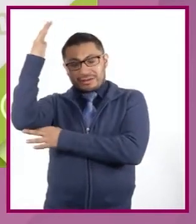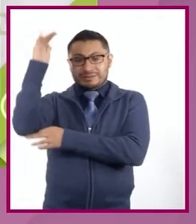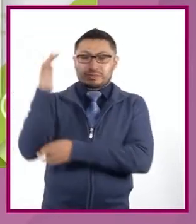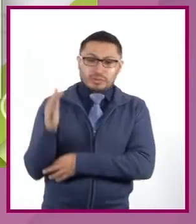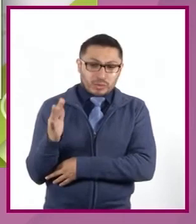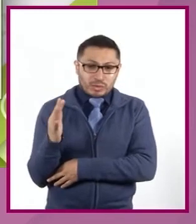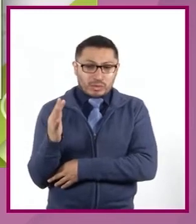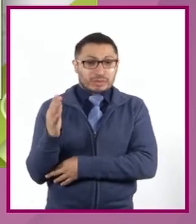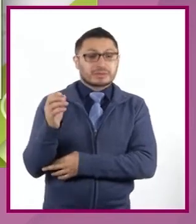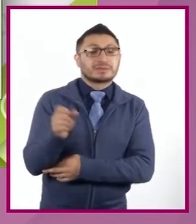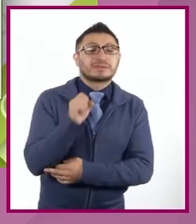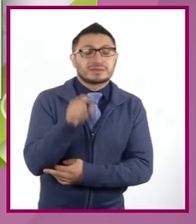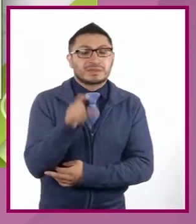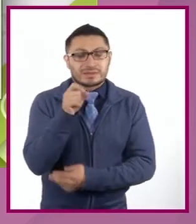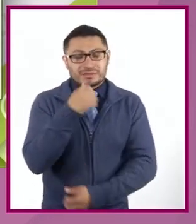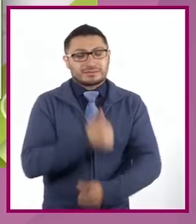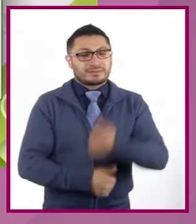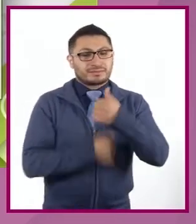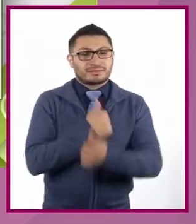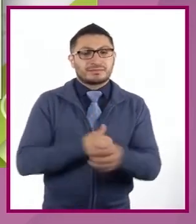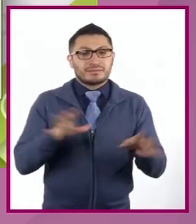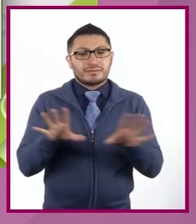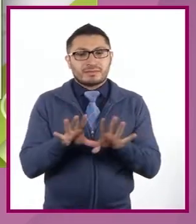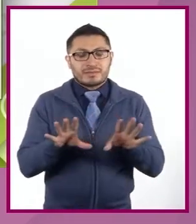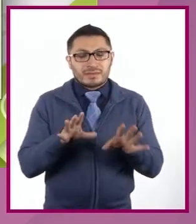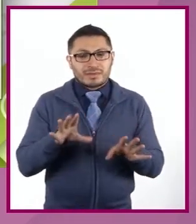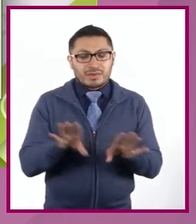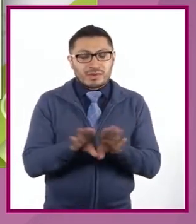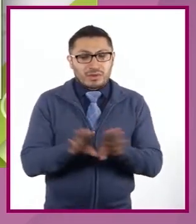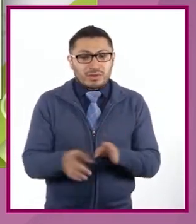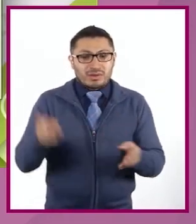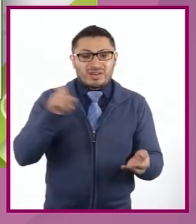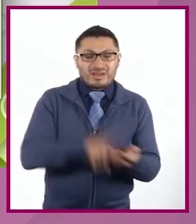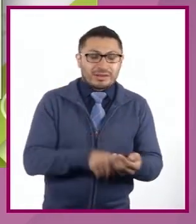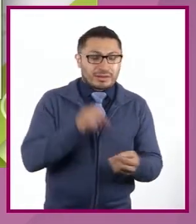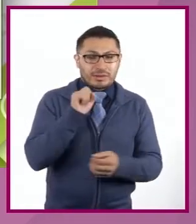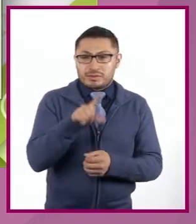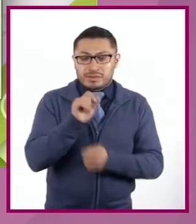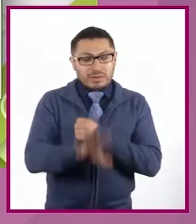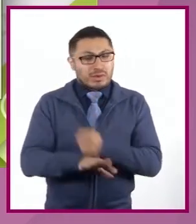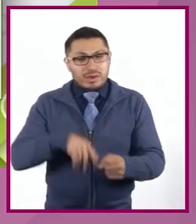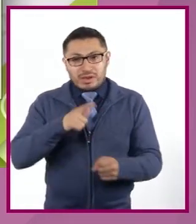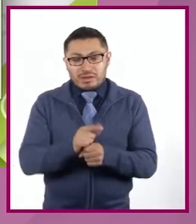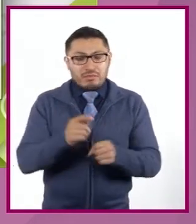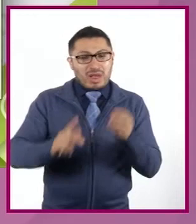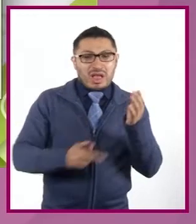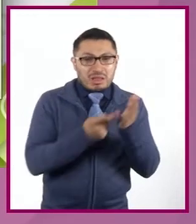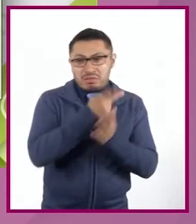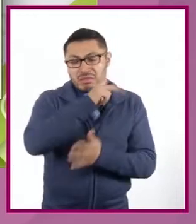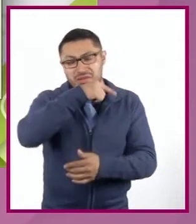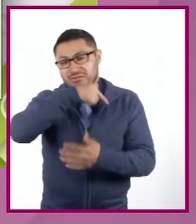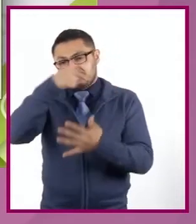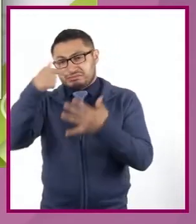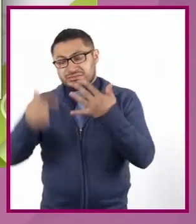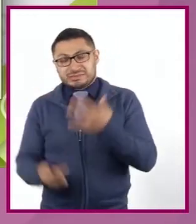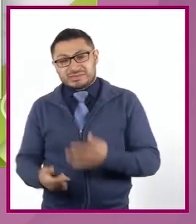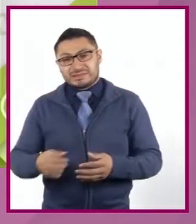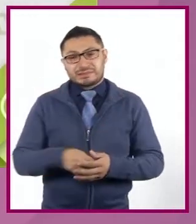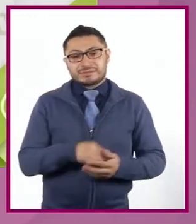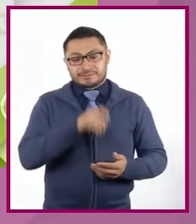gigantes. Este tipo de competencia se da tanto entre los miembros de una misma especie como entre los individuos de distintas